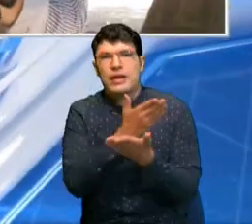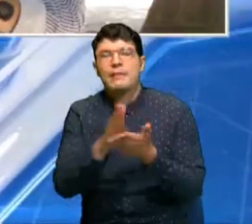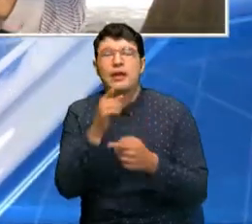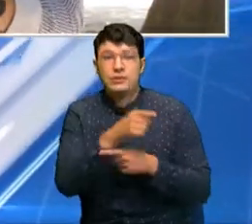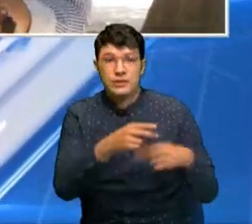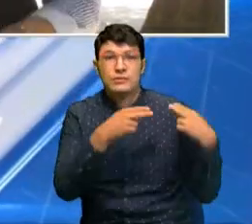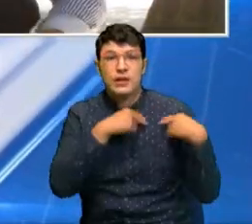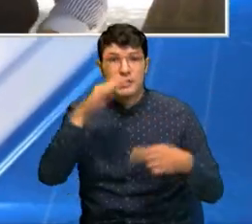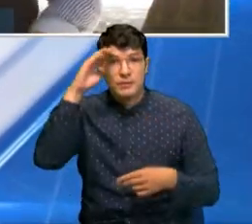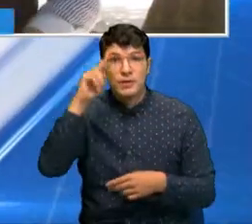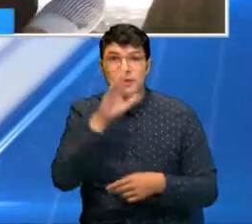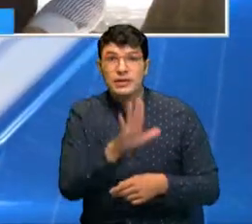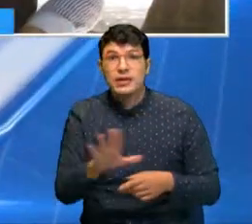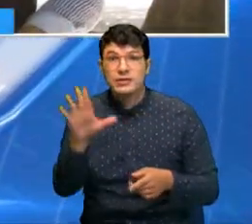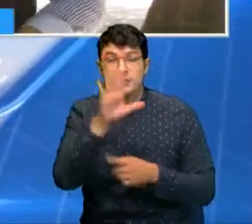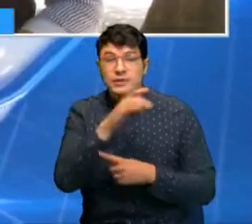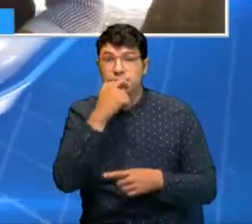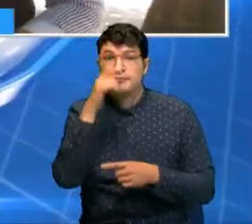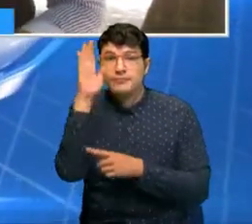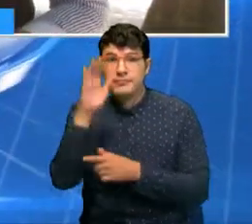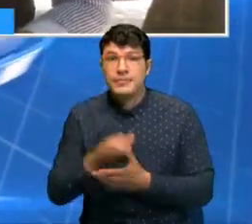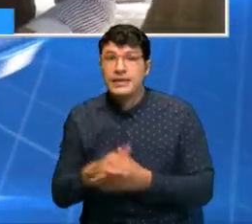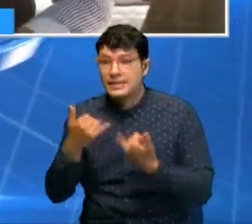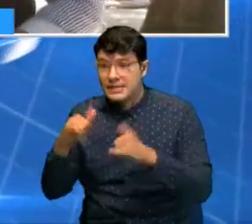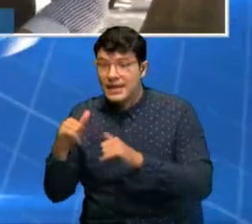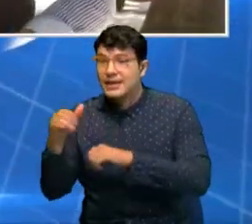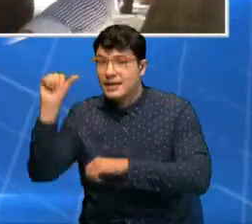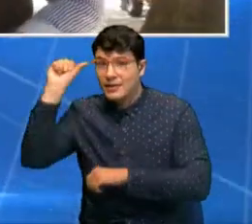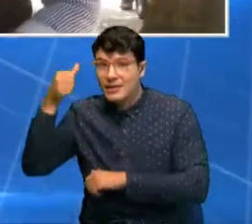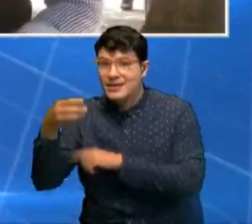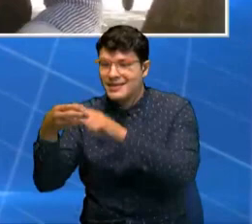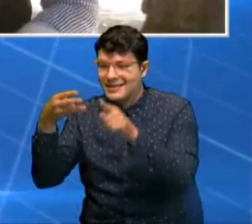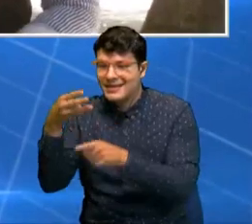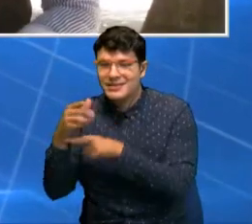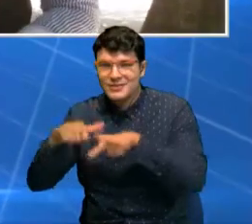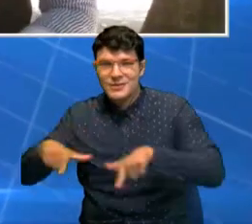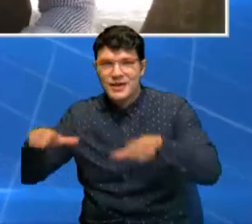Santander, tres de ellos ya de manera sancionatoria. Esta es toda la